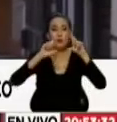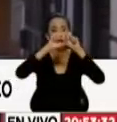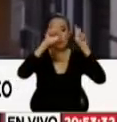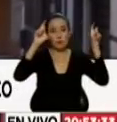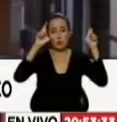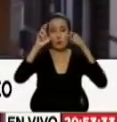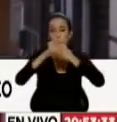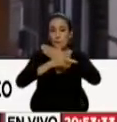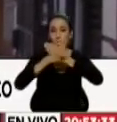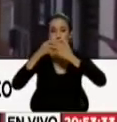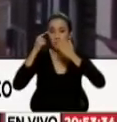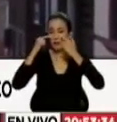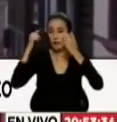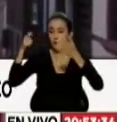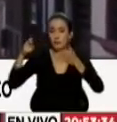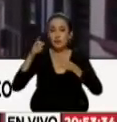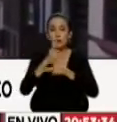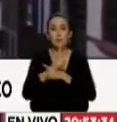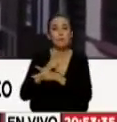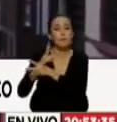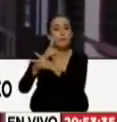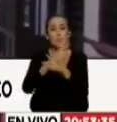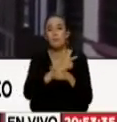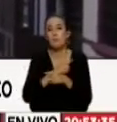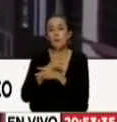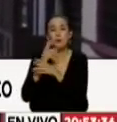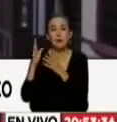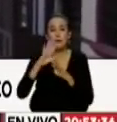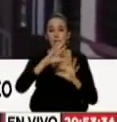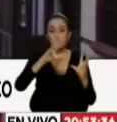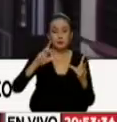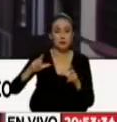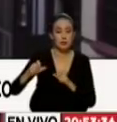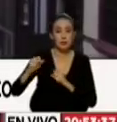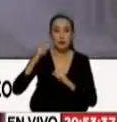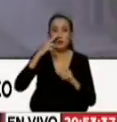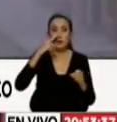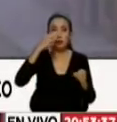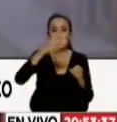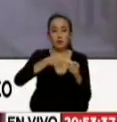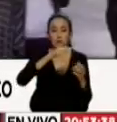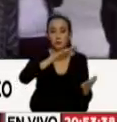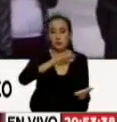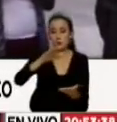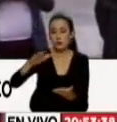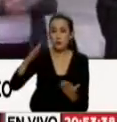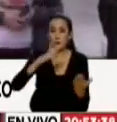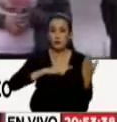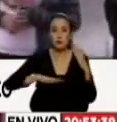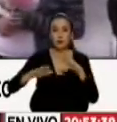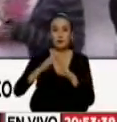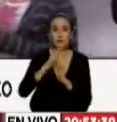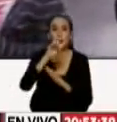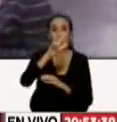sector petrolero advirtieron del costo provocado por el robo de combustible y de equipamiento relacionado por una suma de